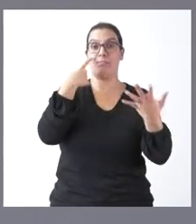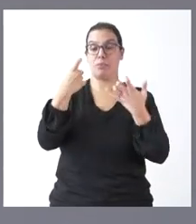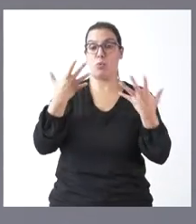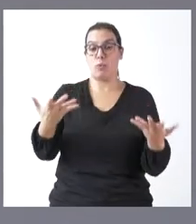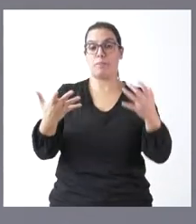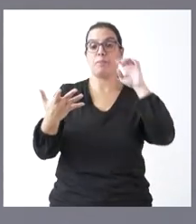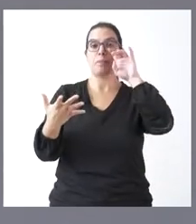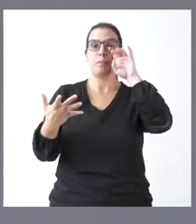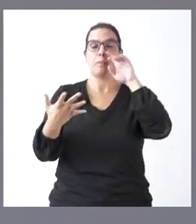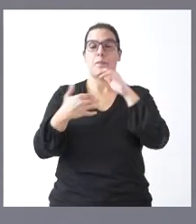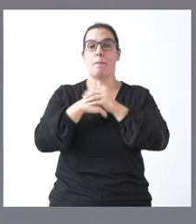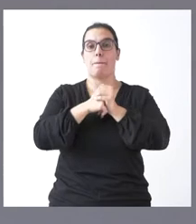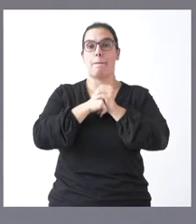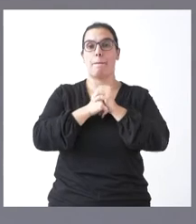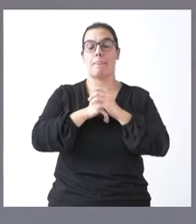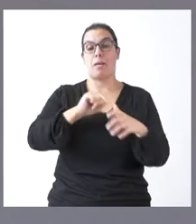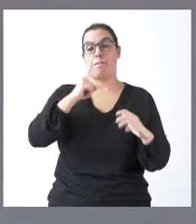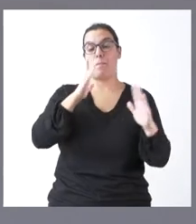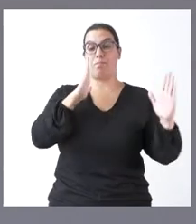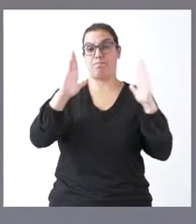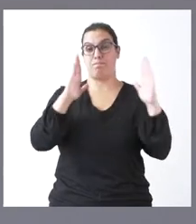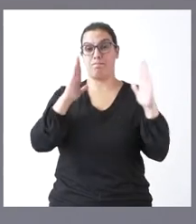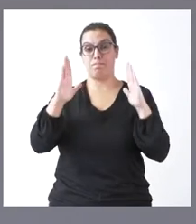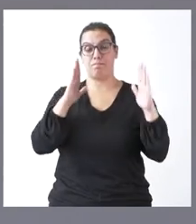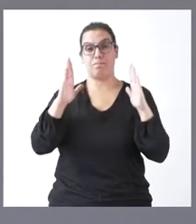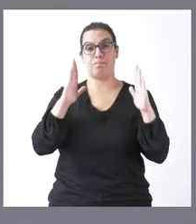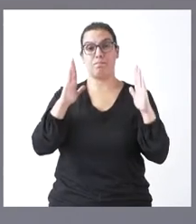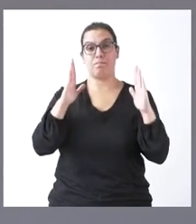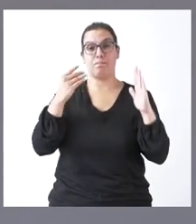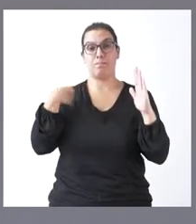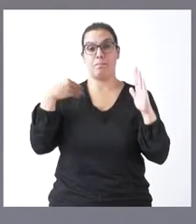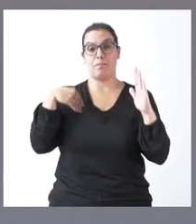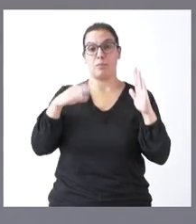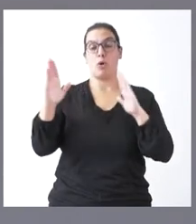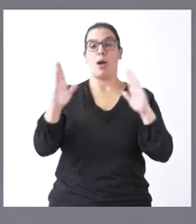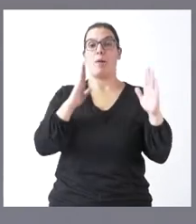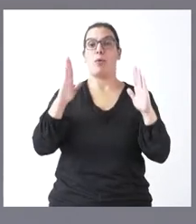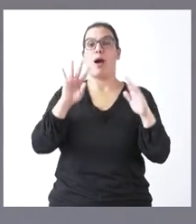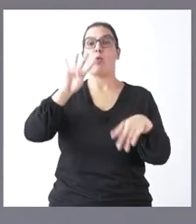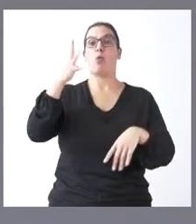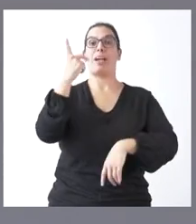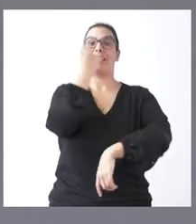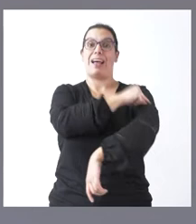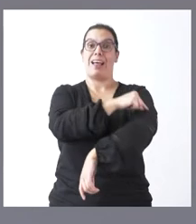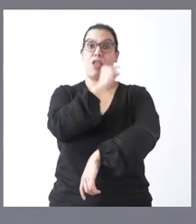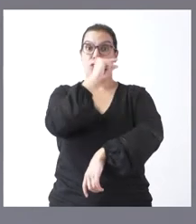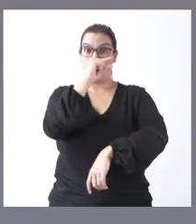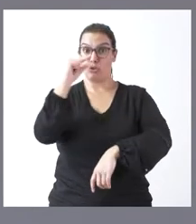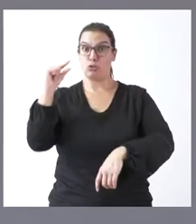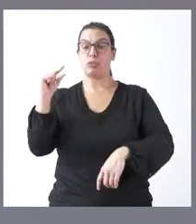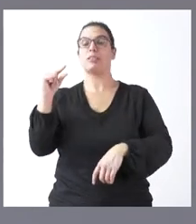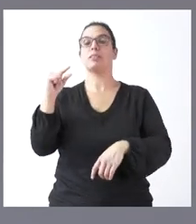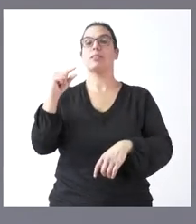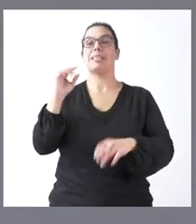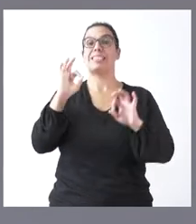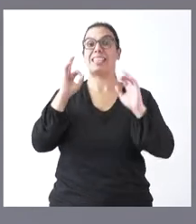en este primer periodo de la cuarta dosis de vacuna en residencias llevamos el 8% de la población